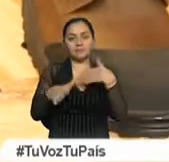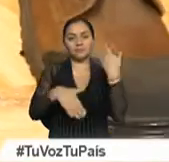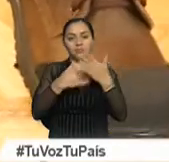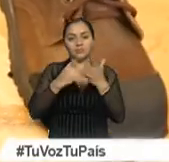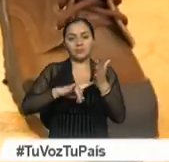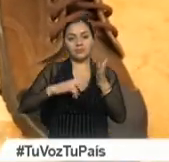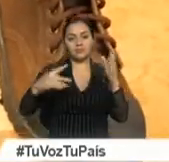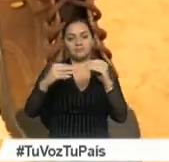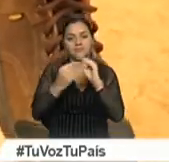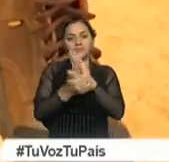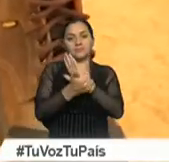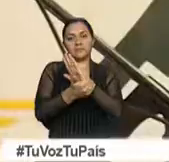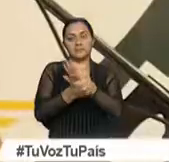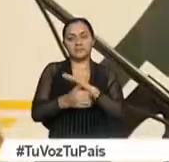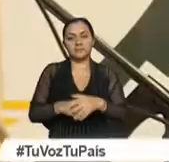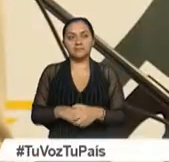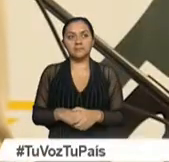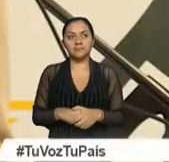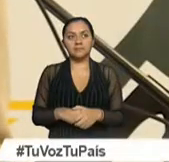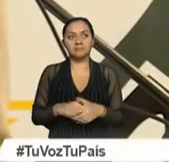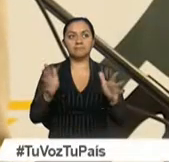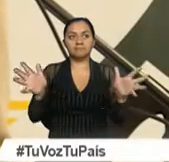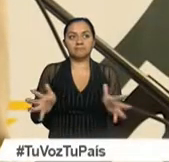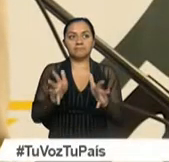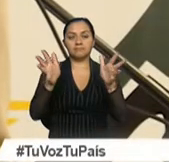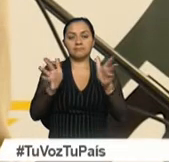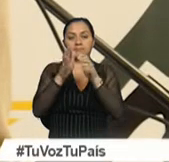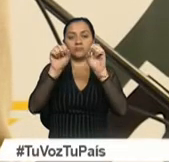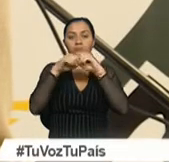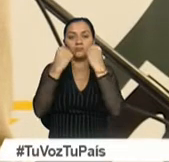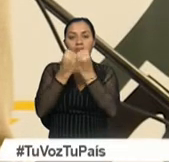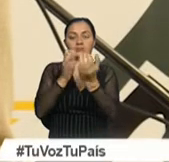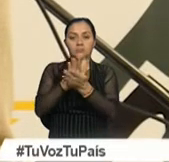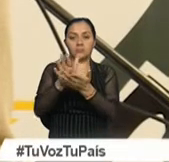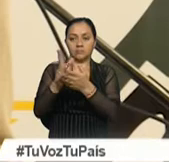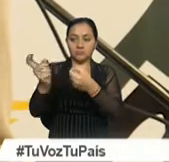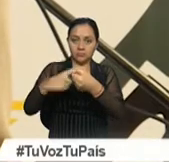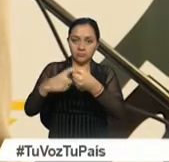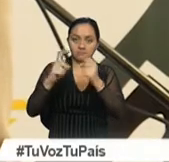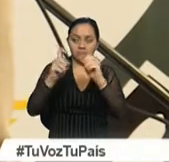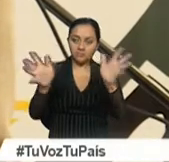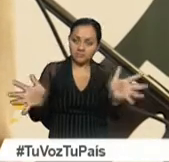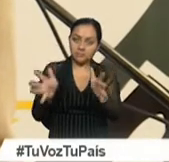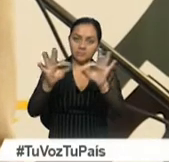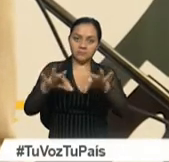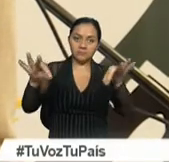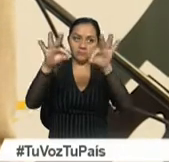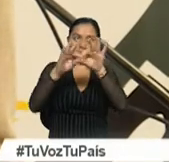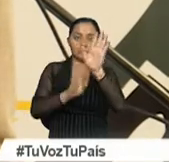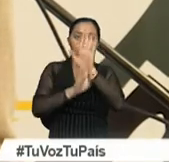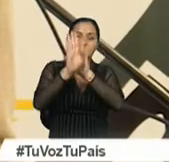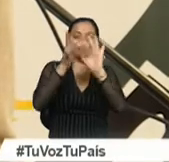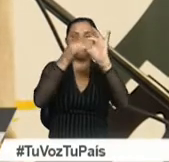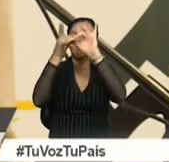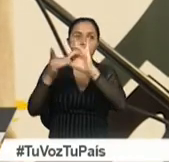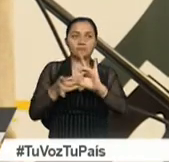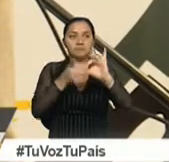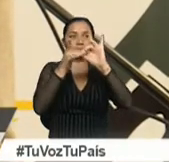tecnología y capacitación. Impulsaré la asociatividad del sector, el desarrollo de encadenamientos